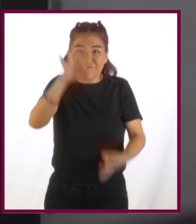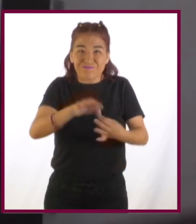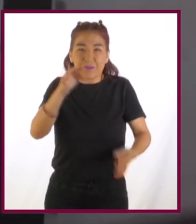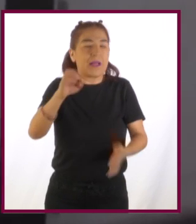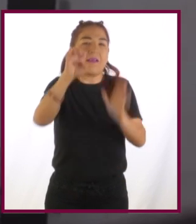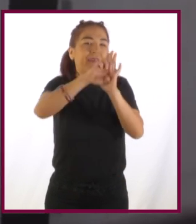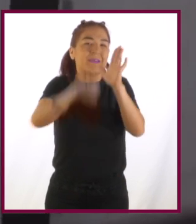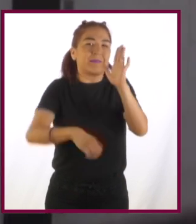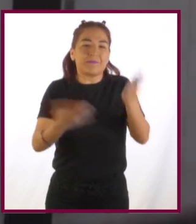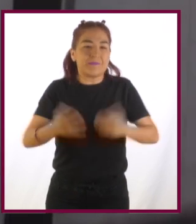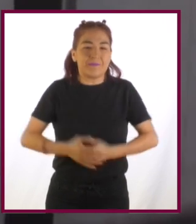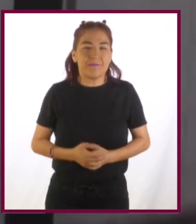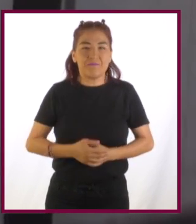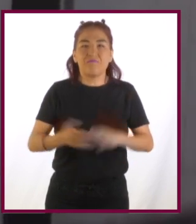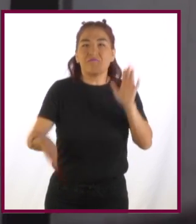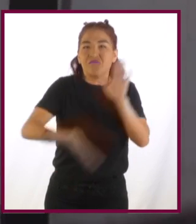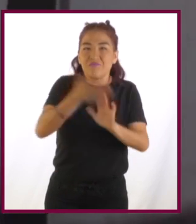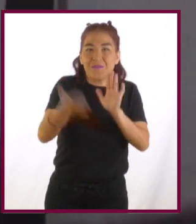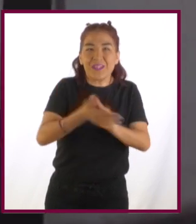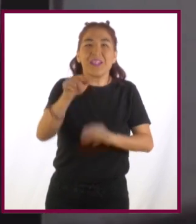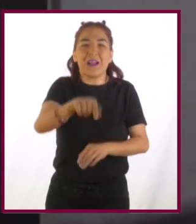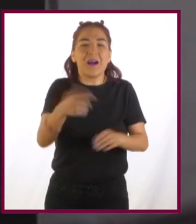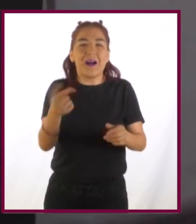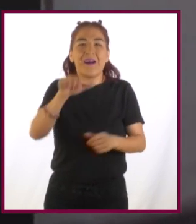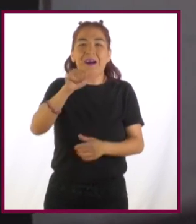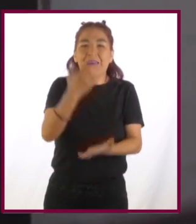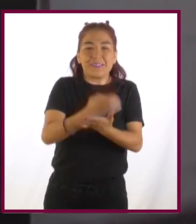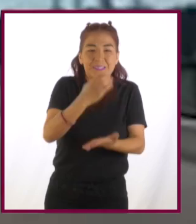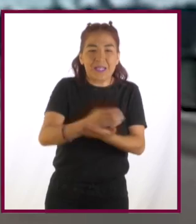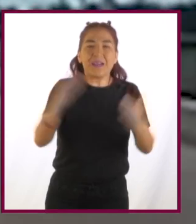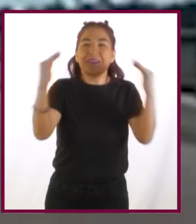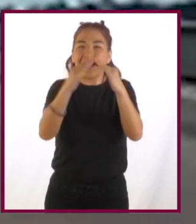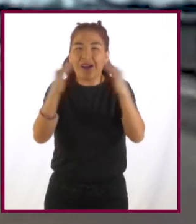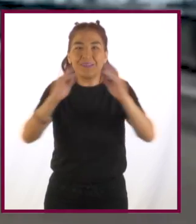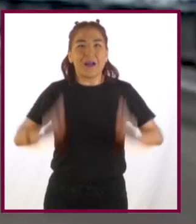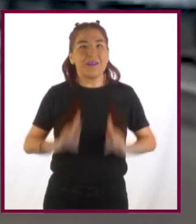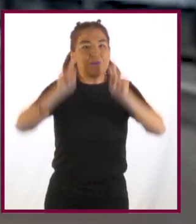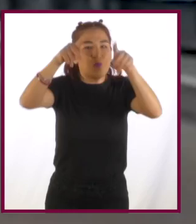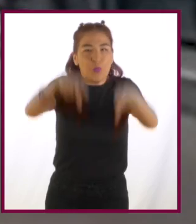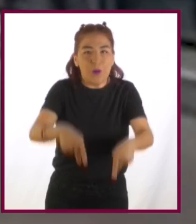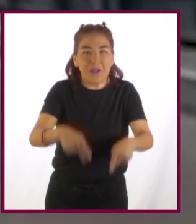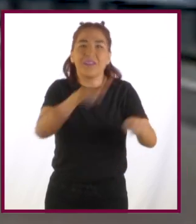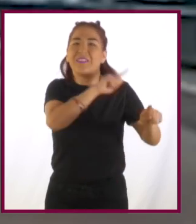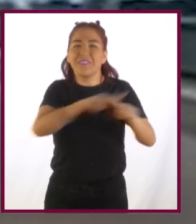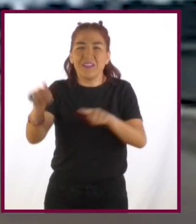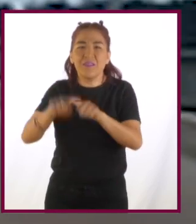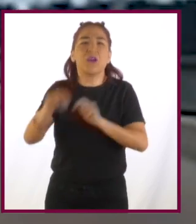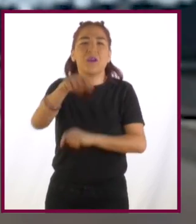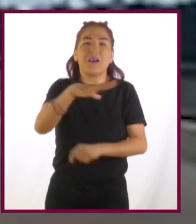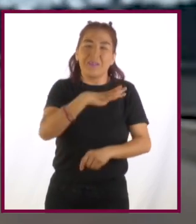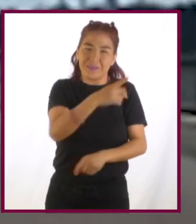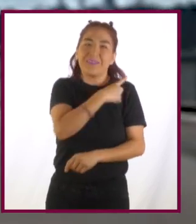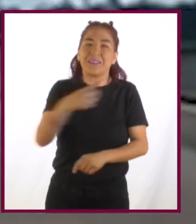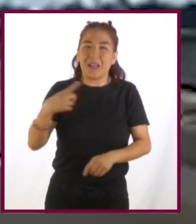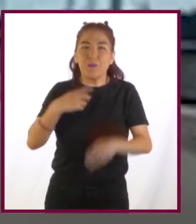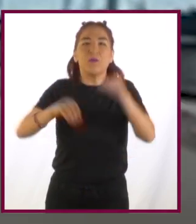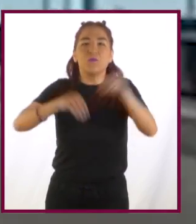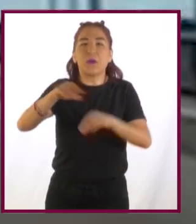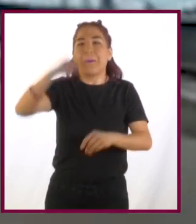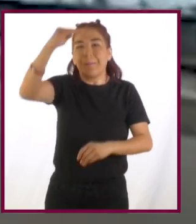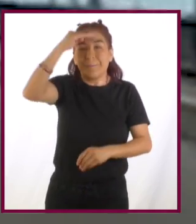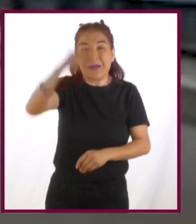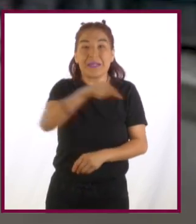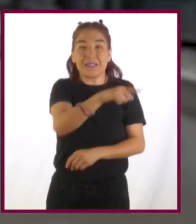necesitan tener elasticidad? Por ejemplo, el concreto y el acero. Puentes, casas, edificios y otras construcciones tienen